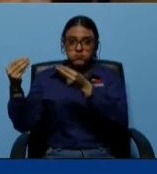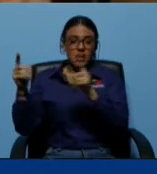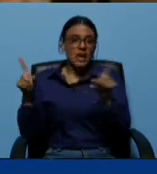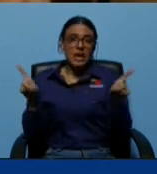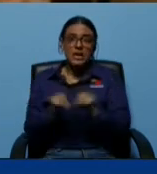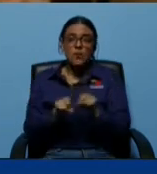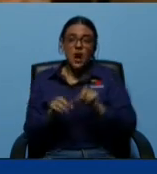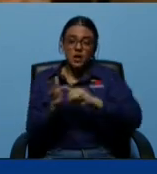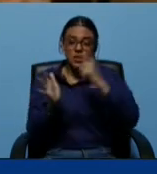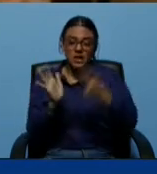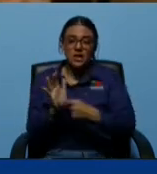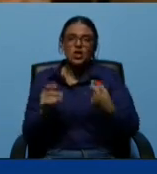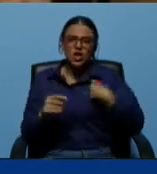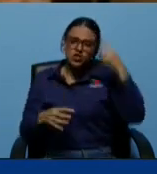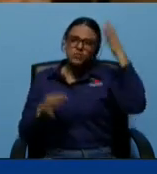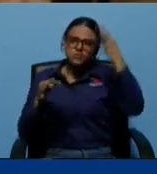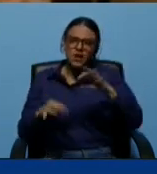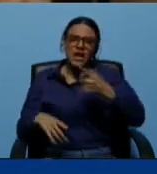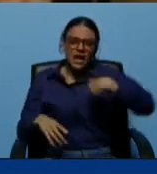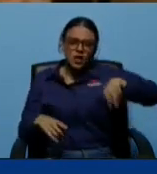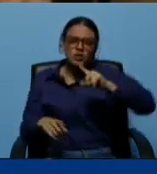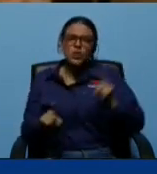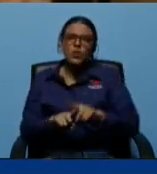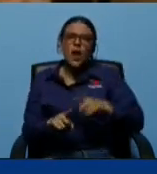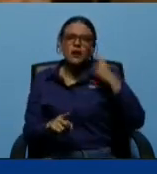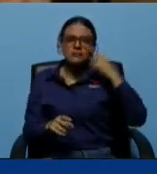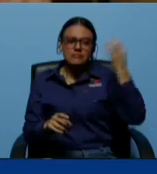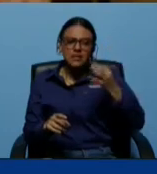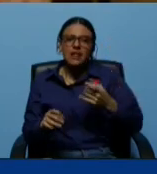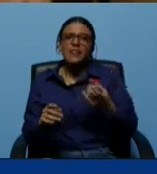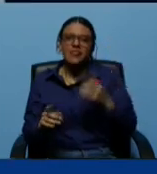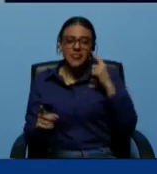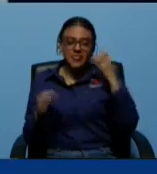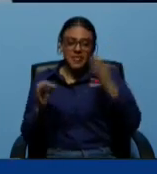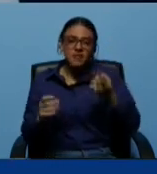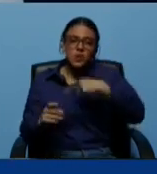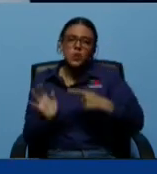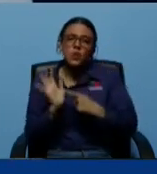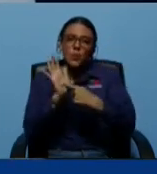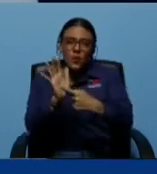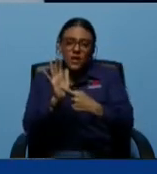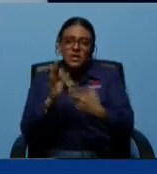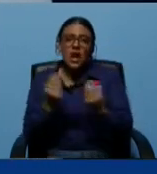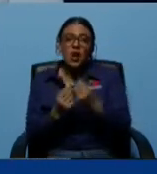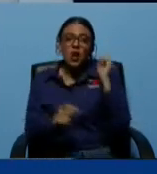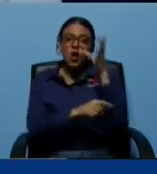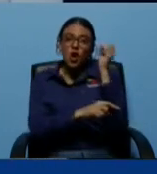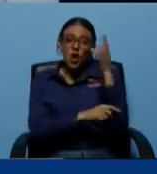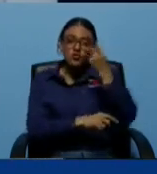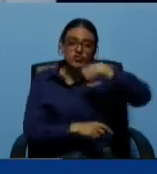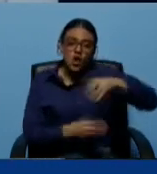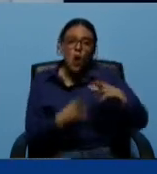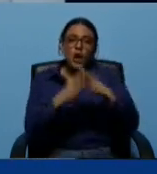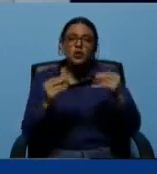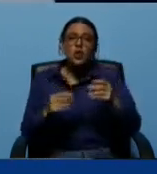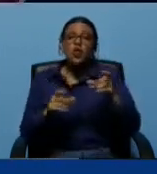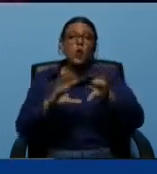convencido, y es nuestro deber institucional, no solo mostrar ante este Consejo, sino ante el